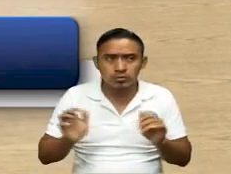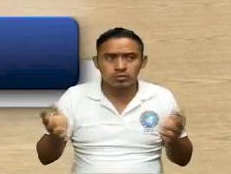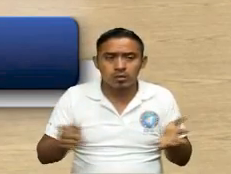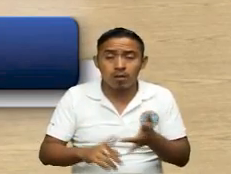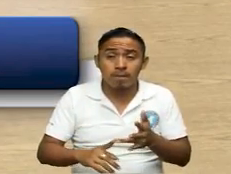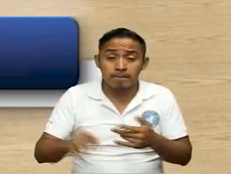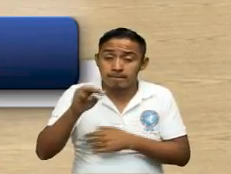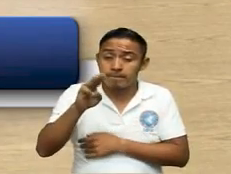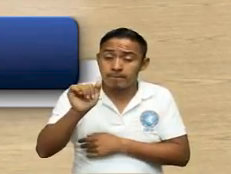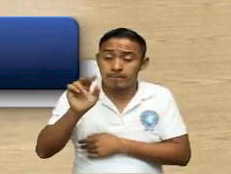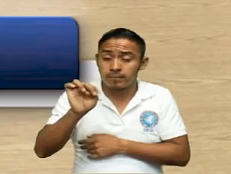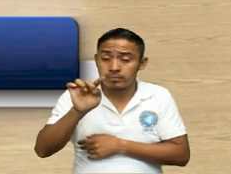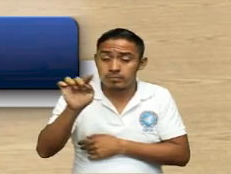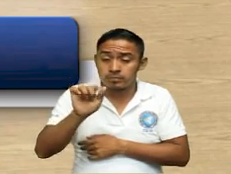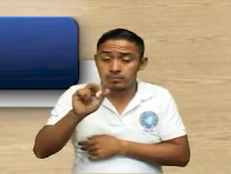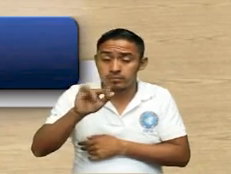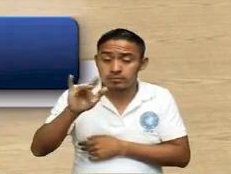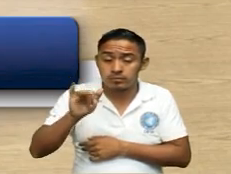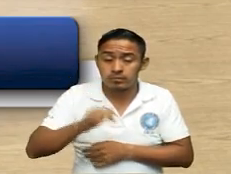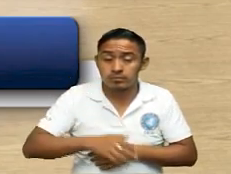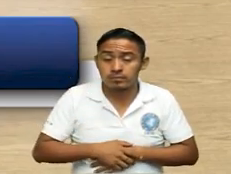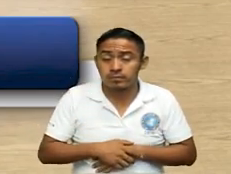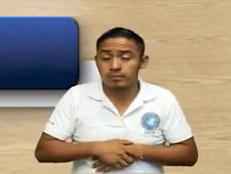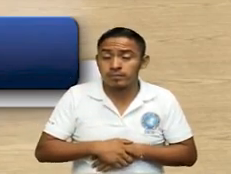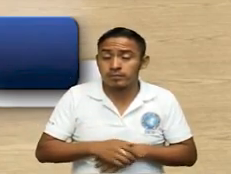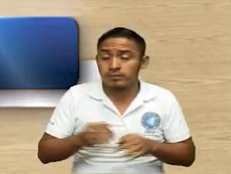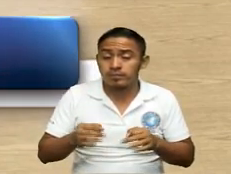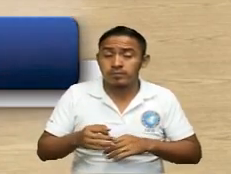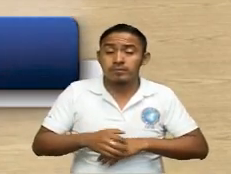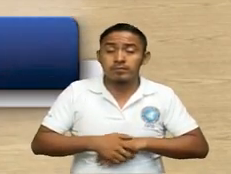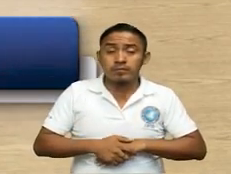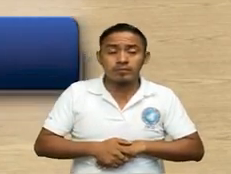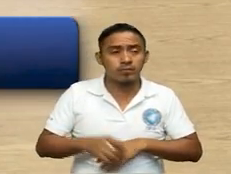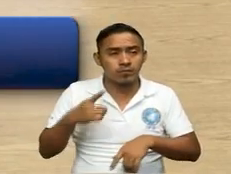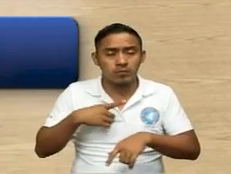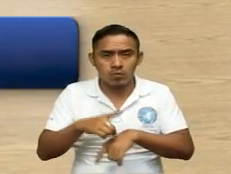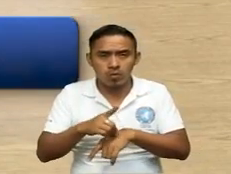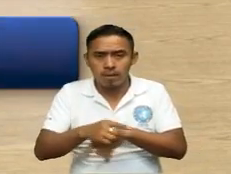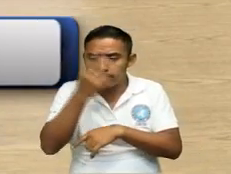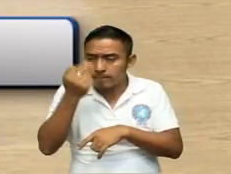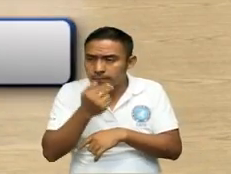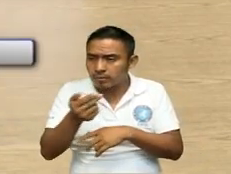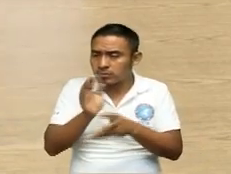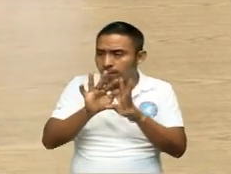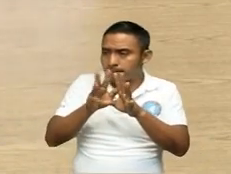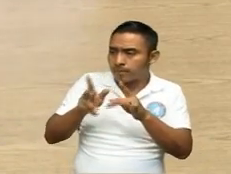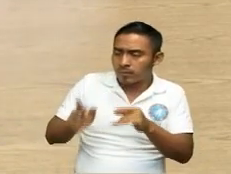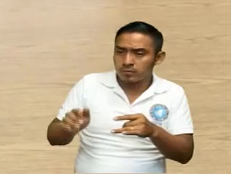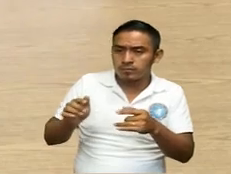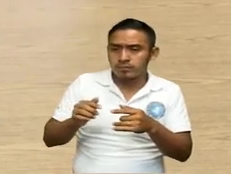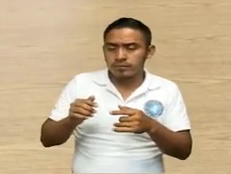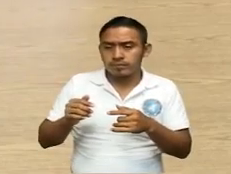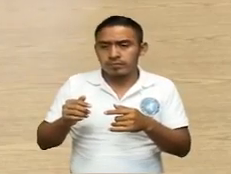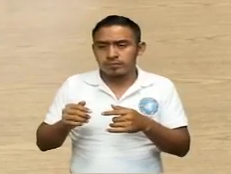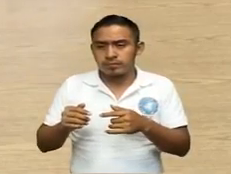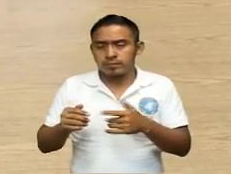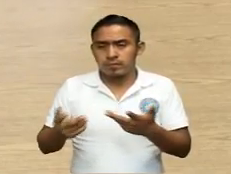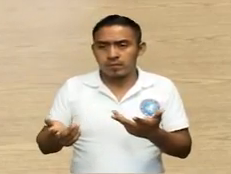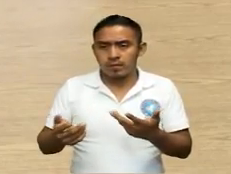manzanilla, se pueden utilizar en esa área. Doctor, no utilizar paste. Algo muy frecuente que se dan las damas, por andar, mirarse